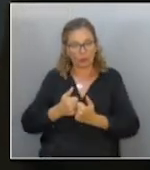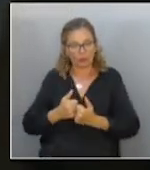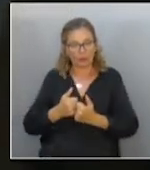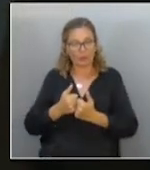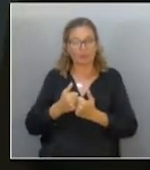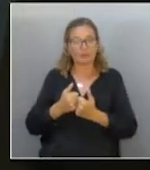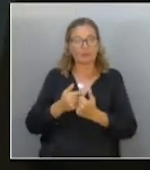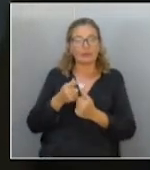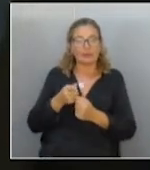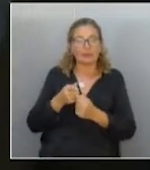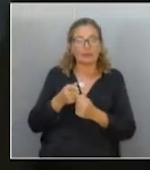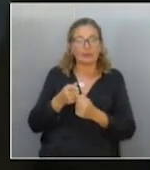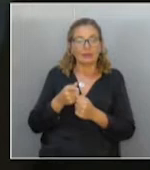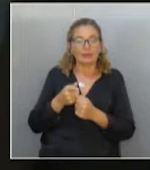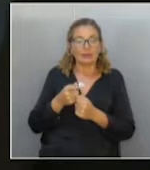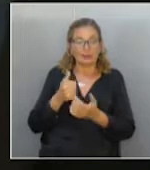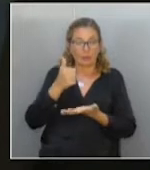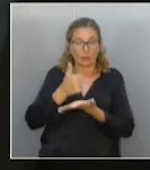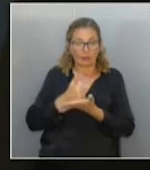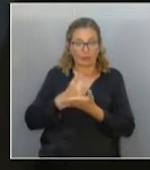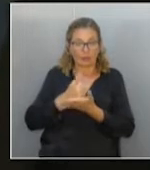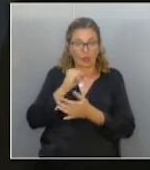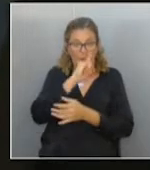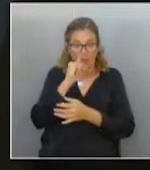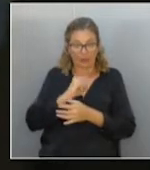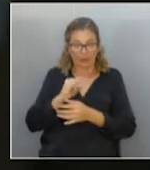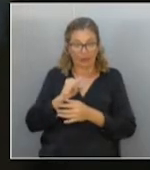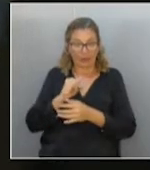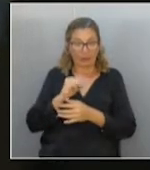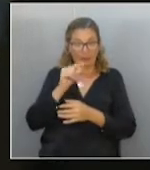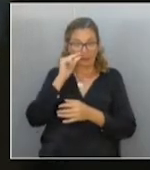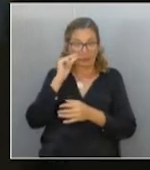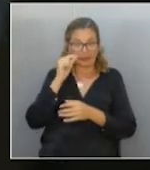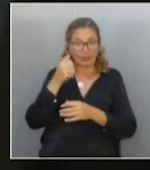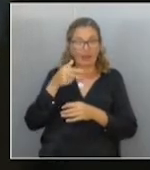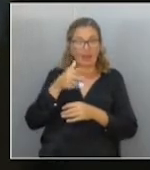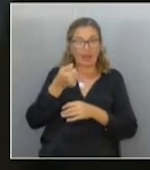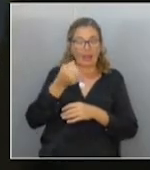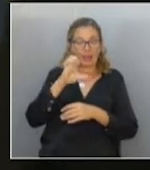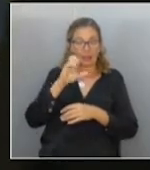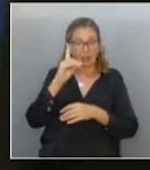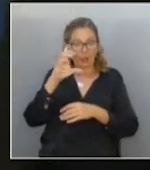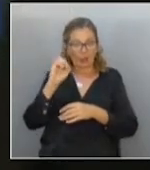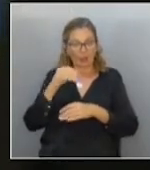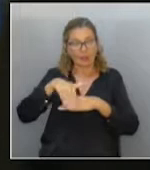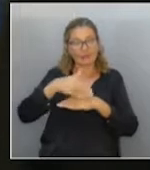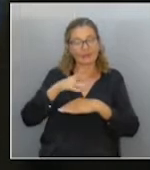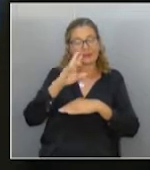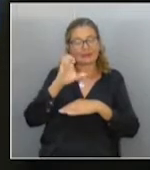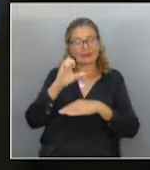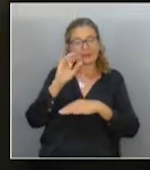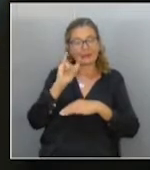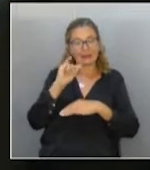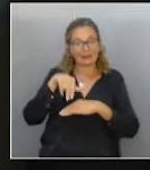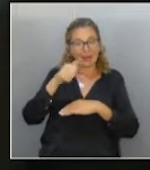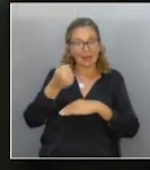B, que se encuentra ahí en la Plaza Sereñi, en Aedo y Requena. Y después, a partir del viernes, también